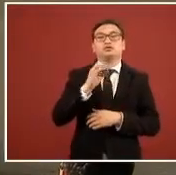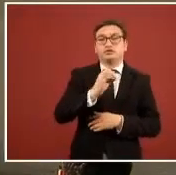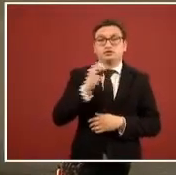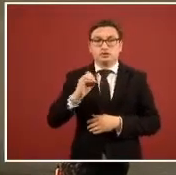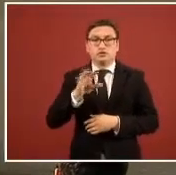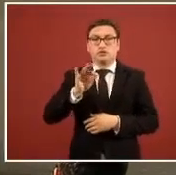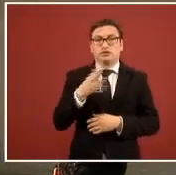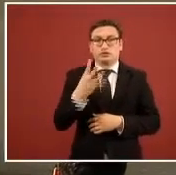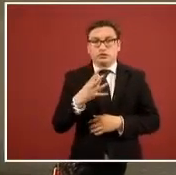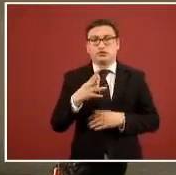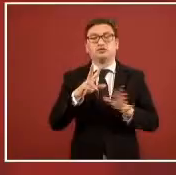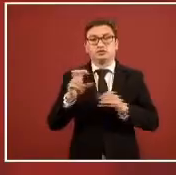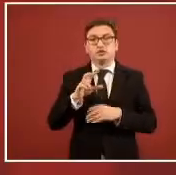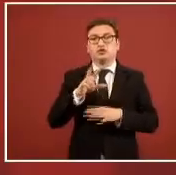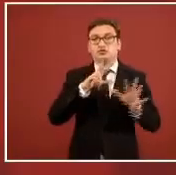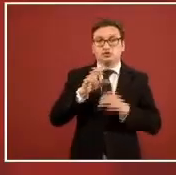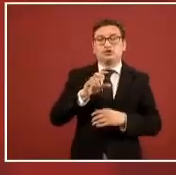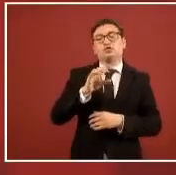800-0044-800,